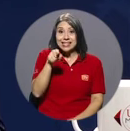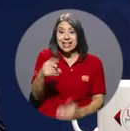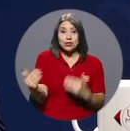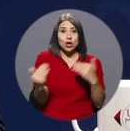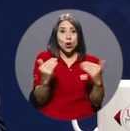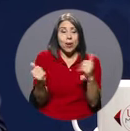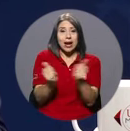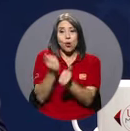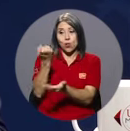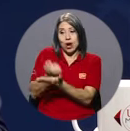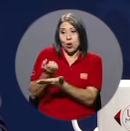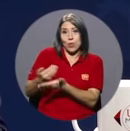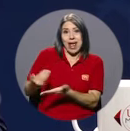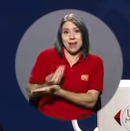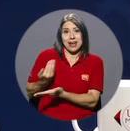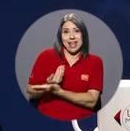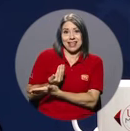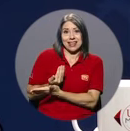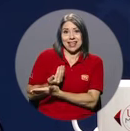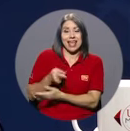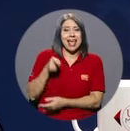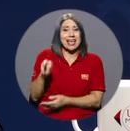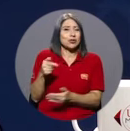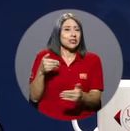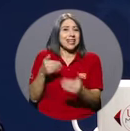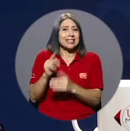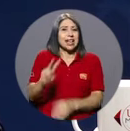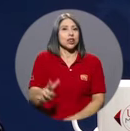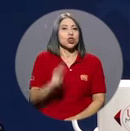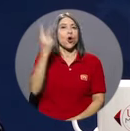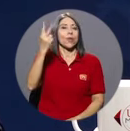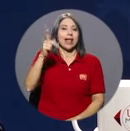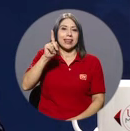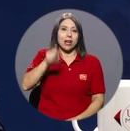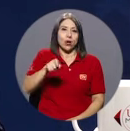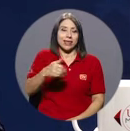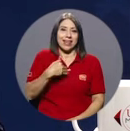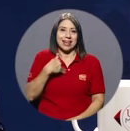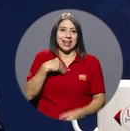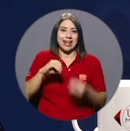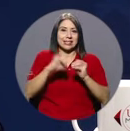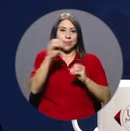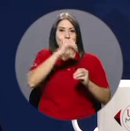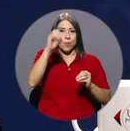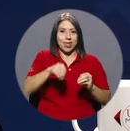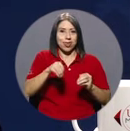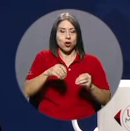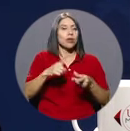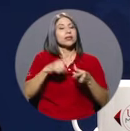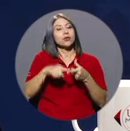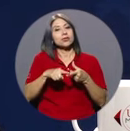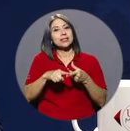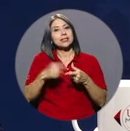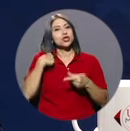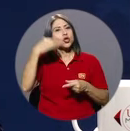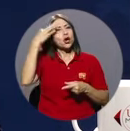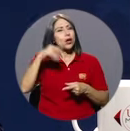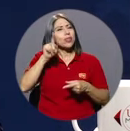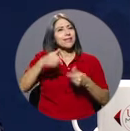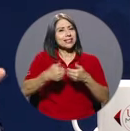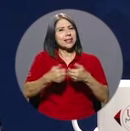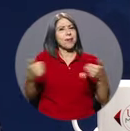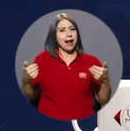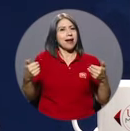Eso, si ustedes lo comparan con una economía, por ejemplo, emergente, es casi el doble lo que debería tener, digamos, ese promedio de la economía emergente. Entonces, yo